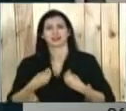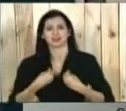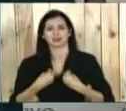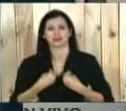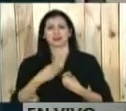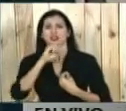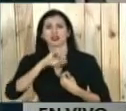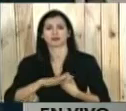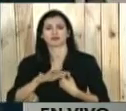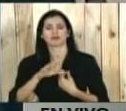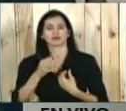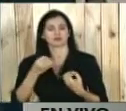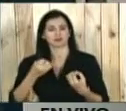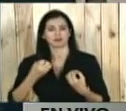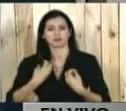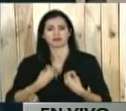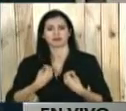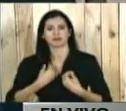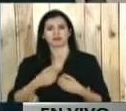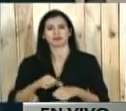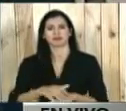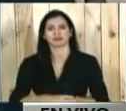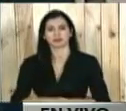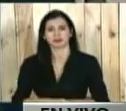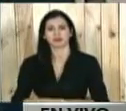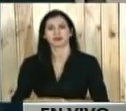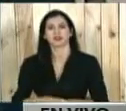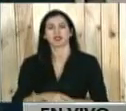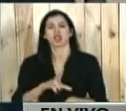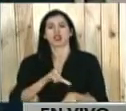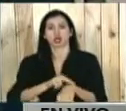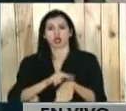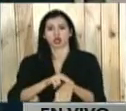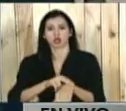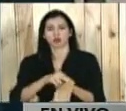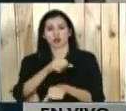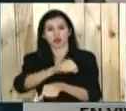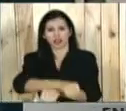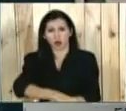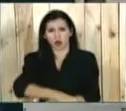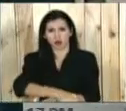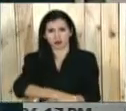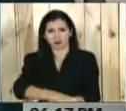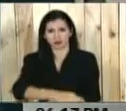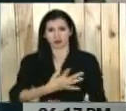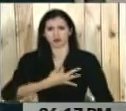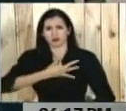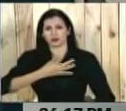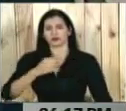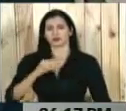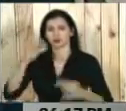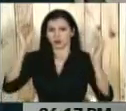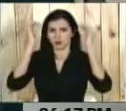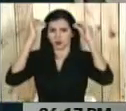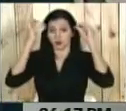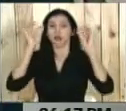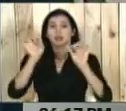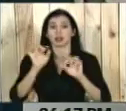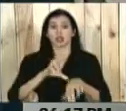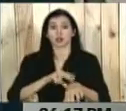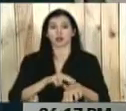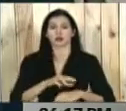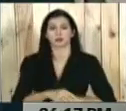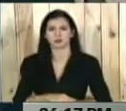santo del pueblo, doctor José Gregorio Hernández. Tema que ustedes saben llevamos